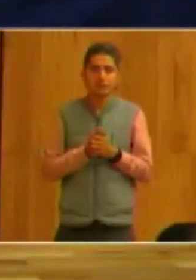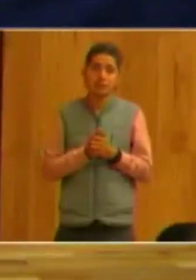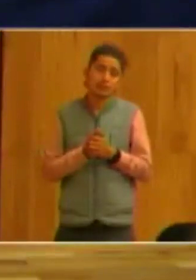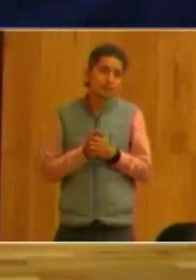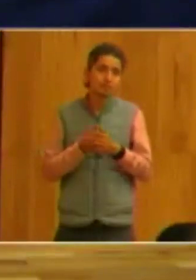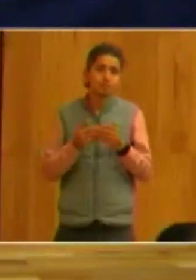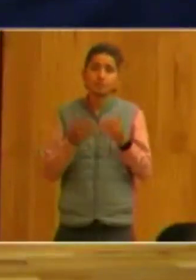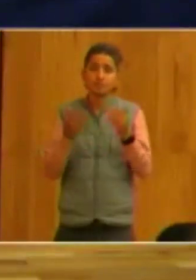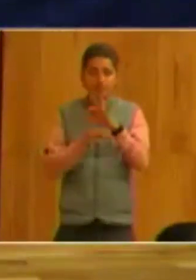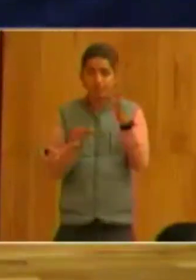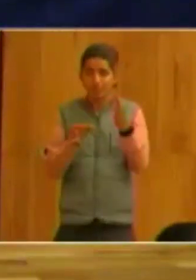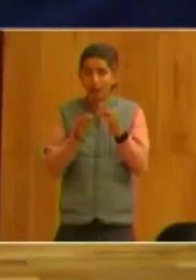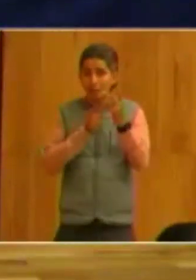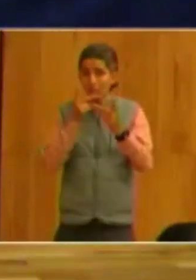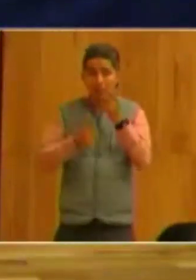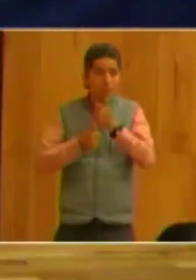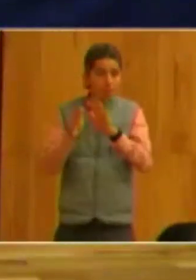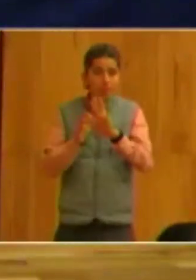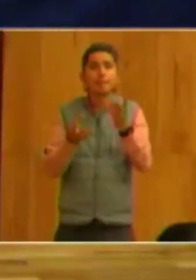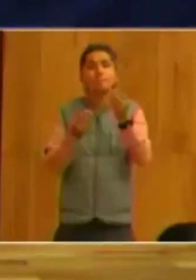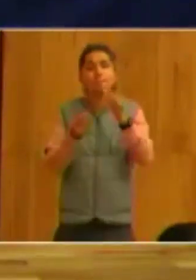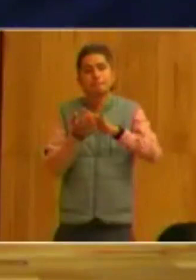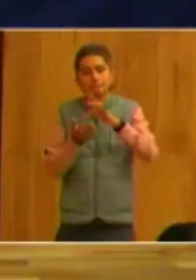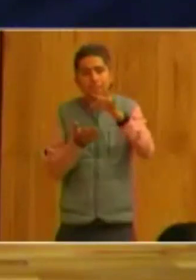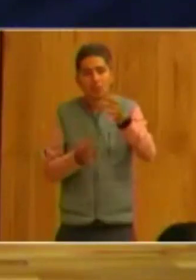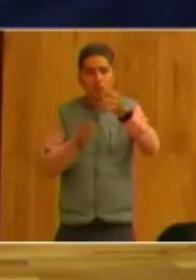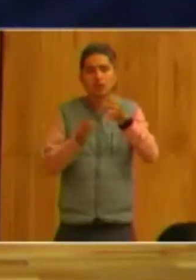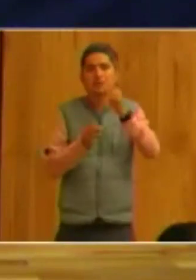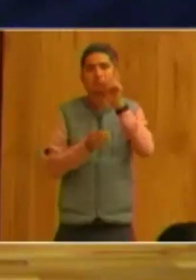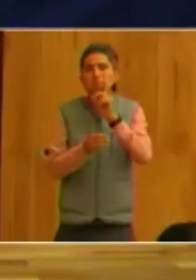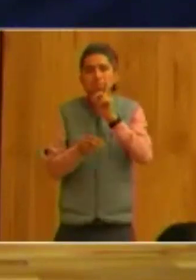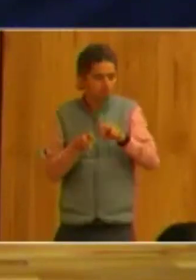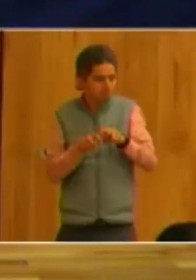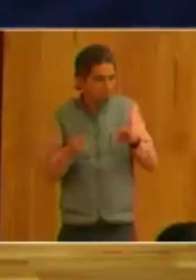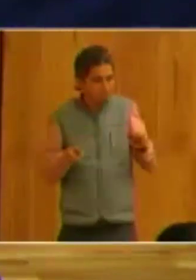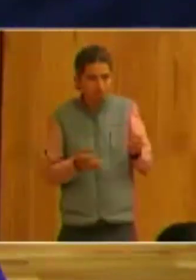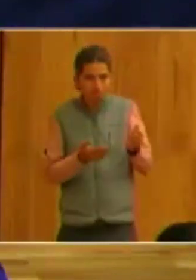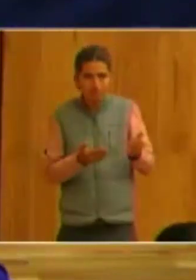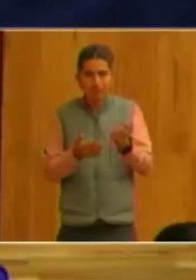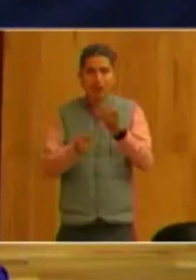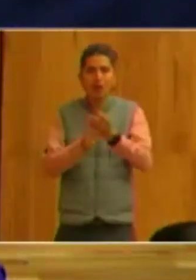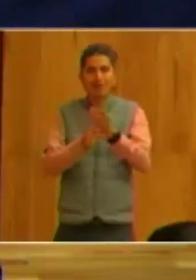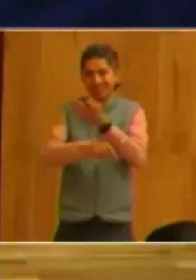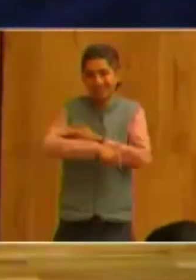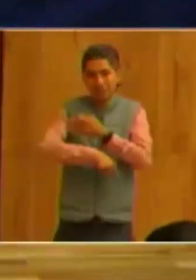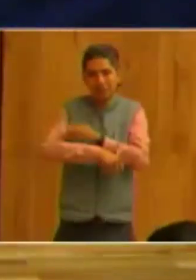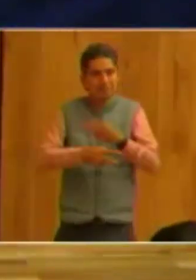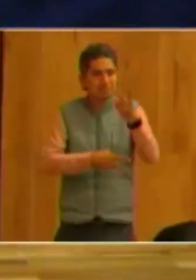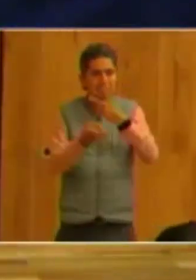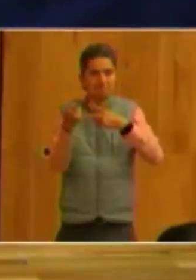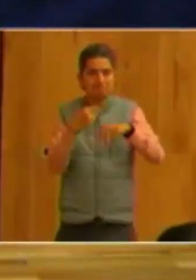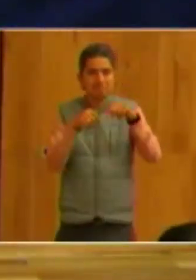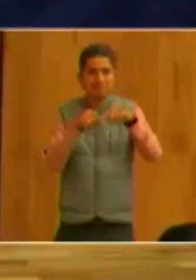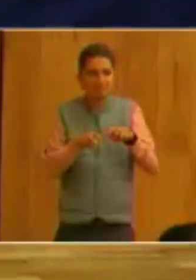Pues al no haber más intervenciones, agradecemos a las juezas el haber dispuesto esta tarde para estar en